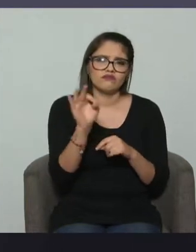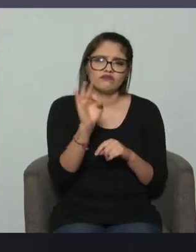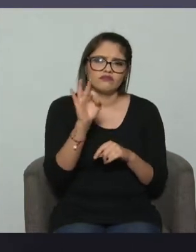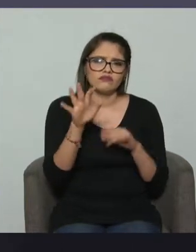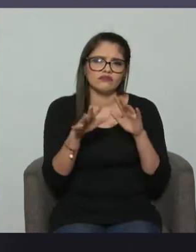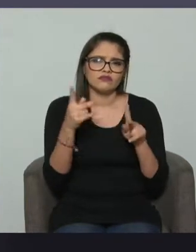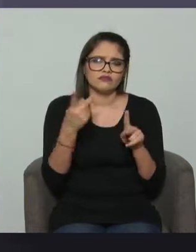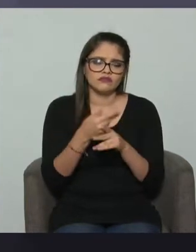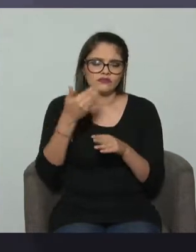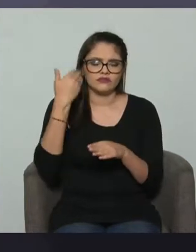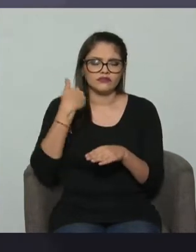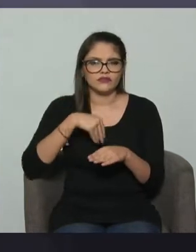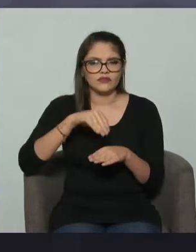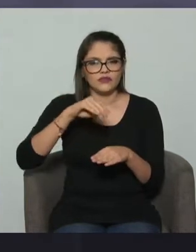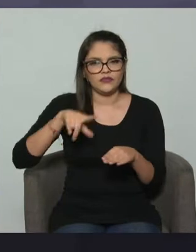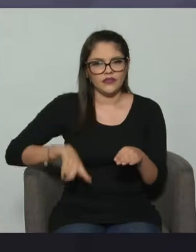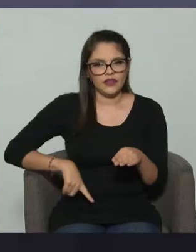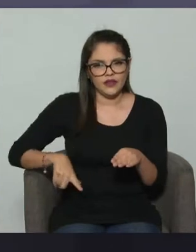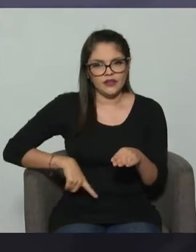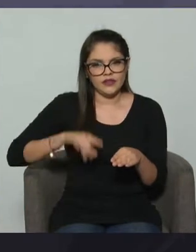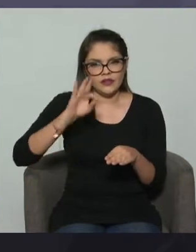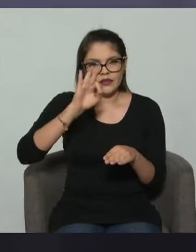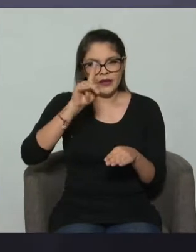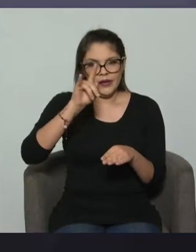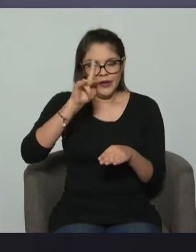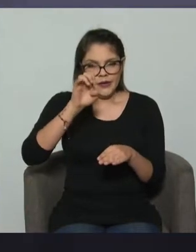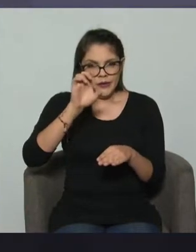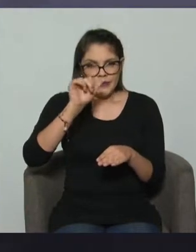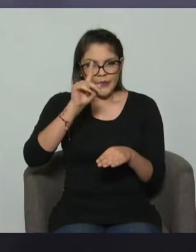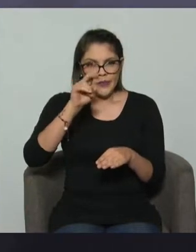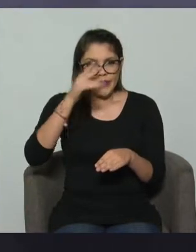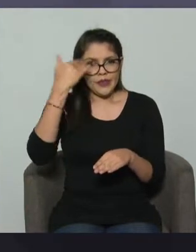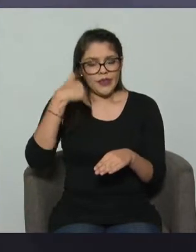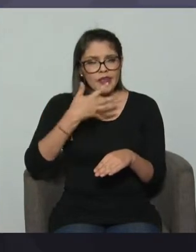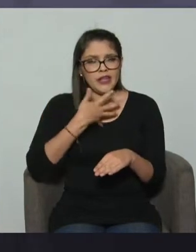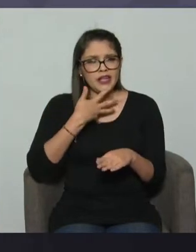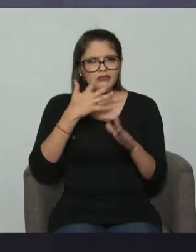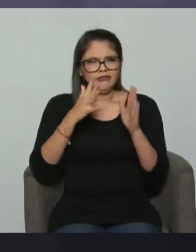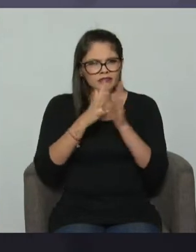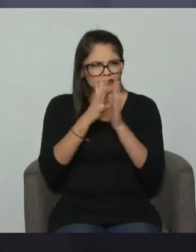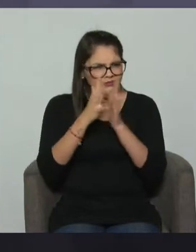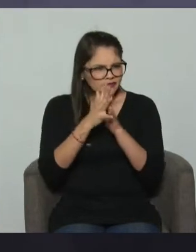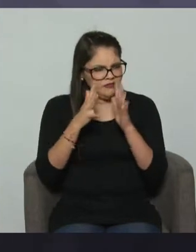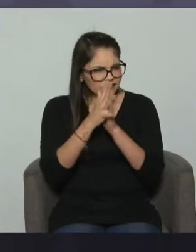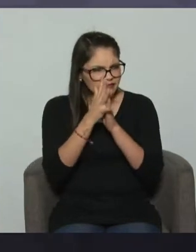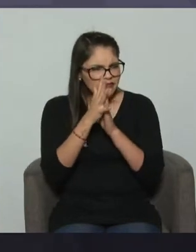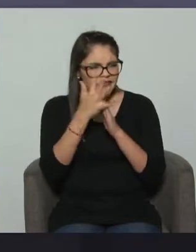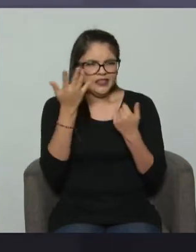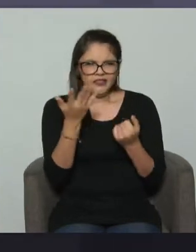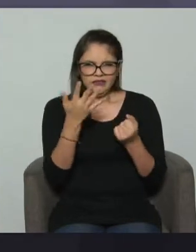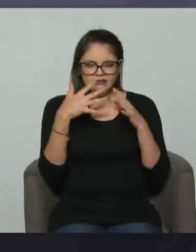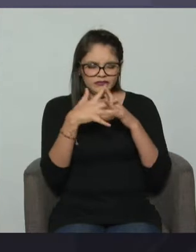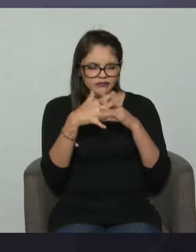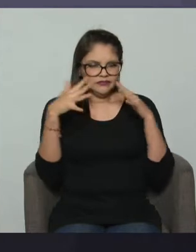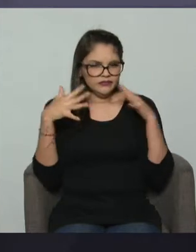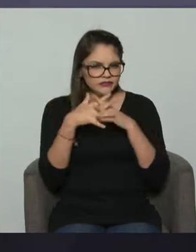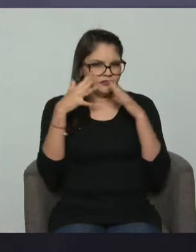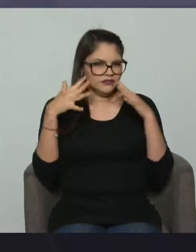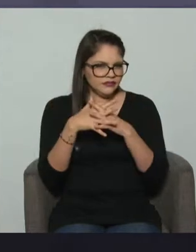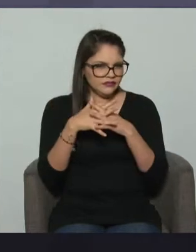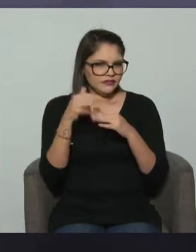el sexenio de Calderón se haya registrado una guerra, incluso niegan que existió una guerra, a pesar de que con esas palabras